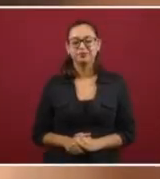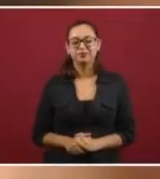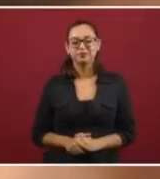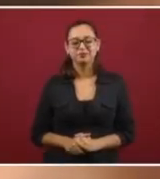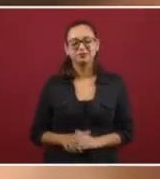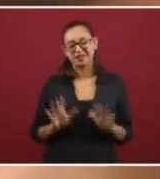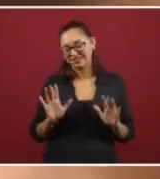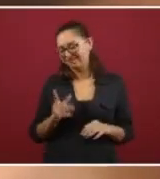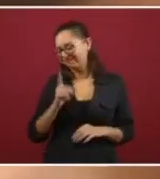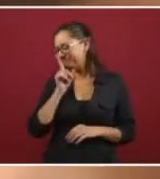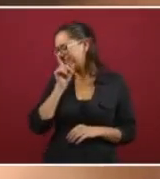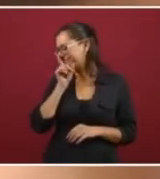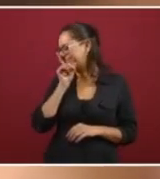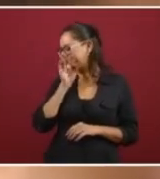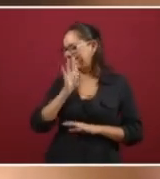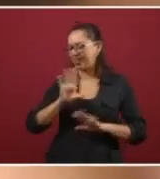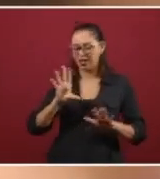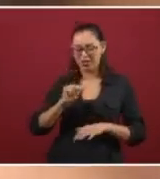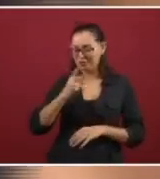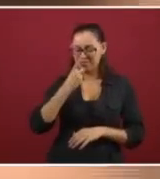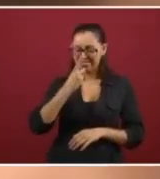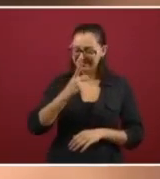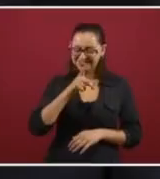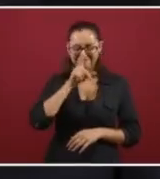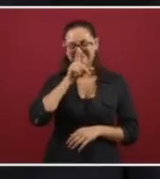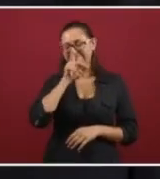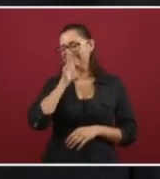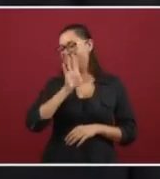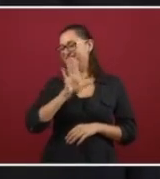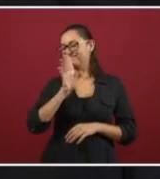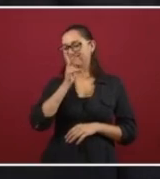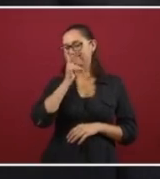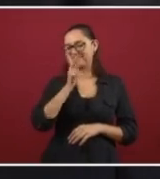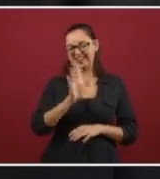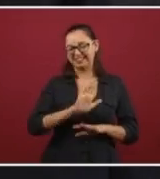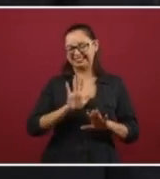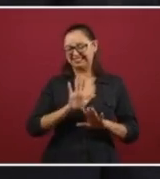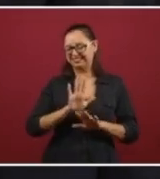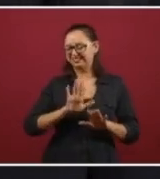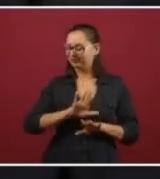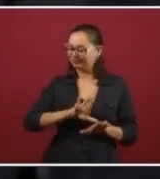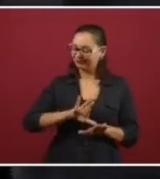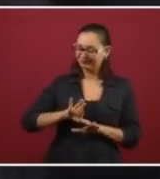no voy a decir la palabra que corresponde, pero